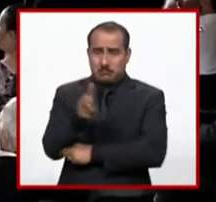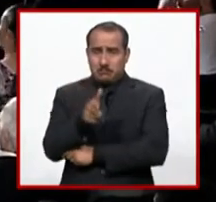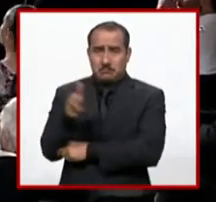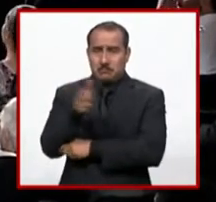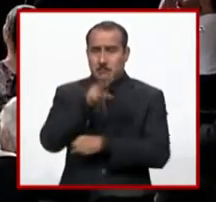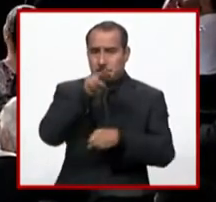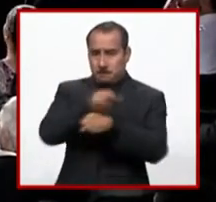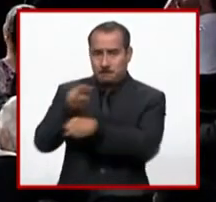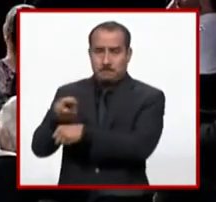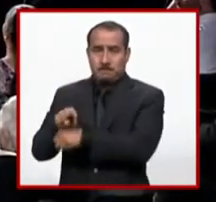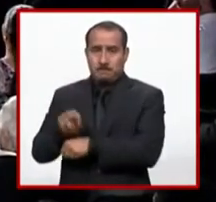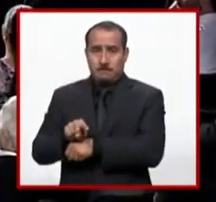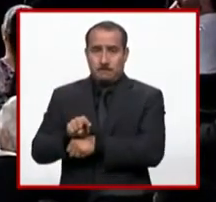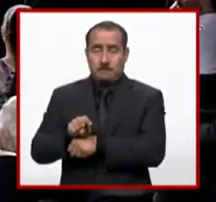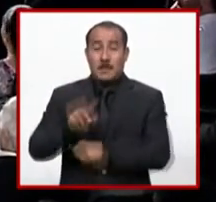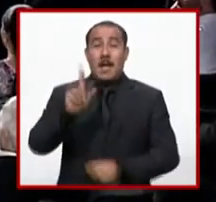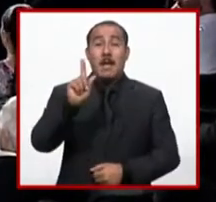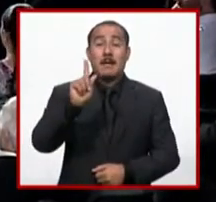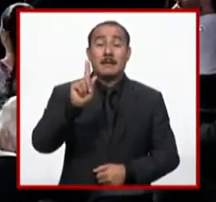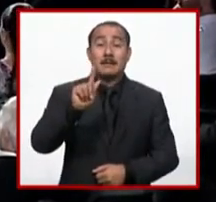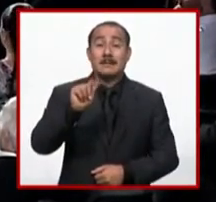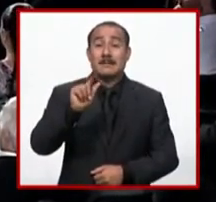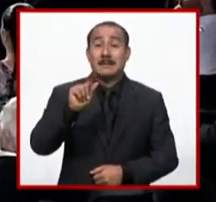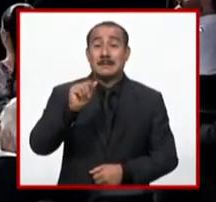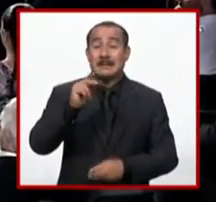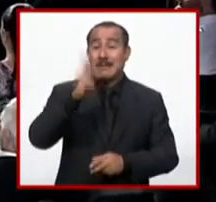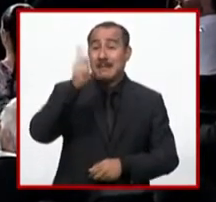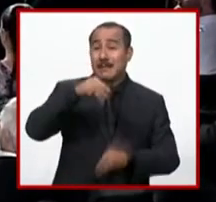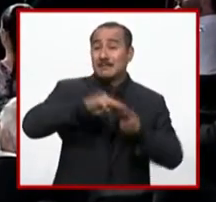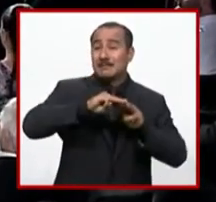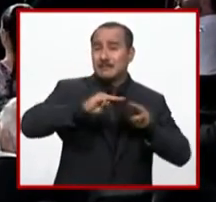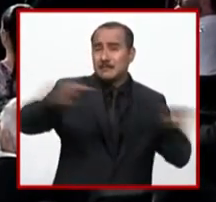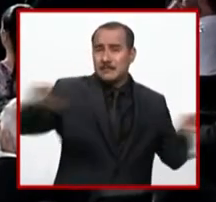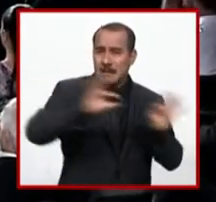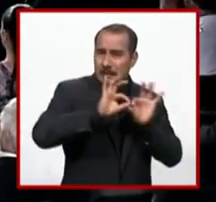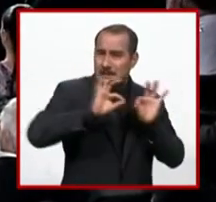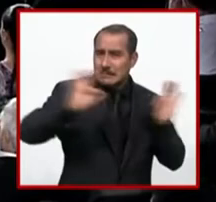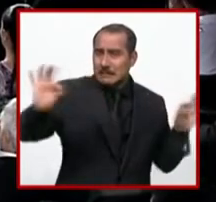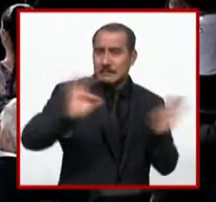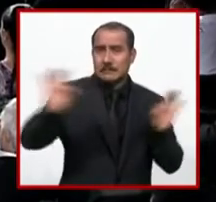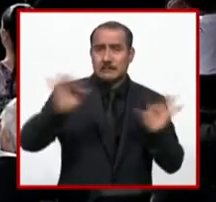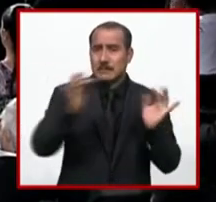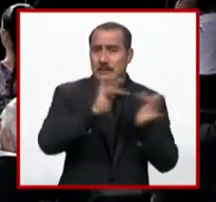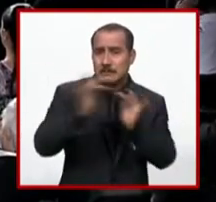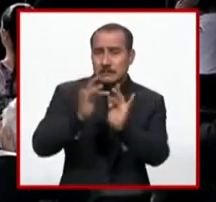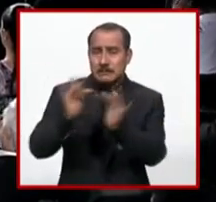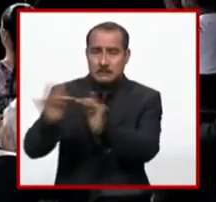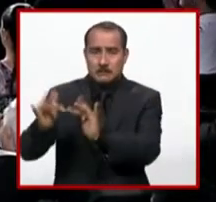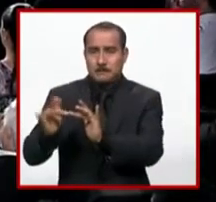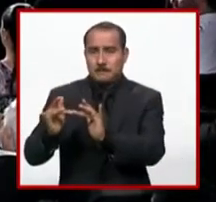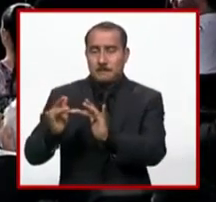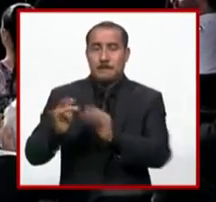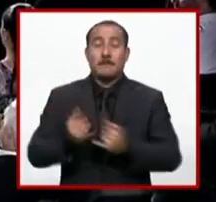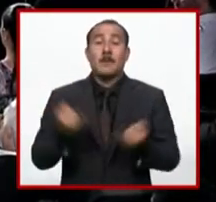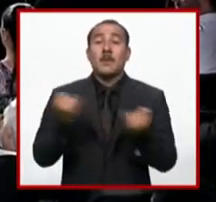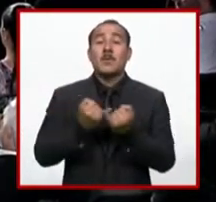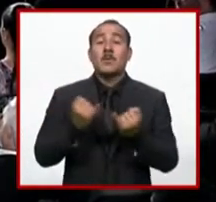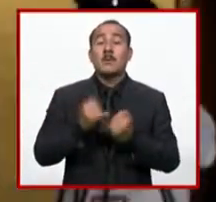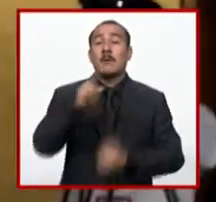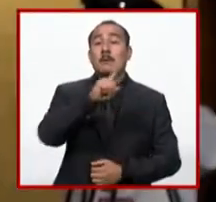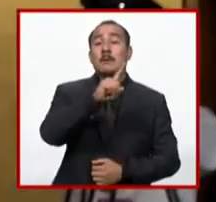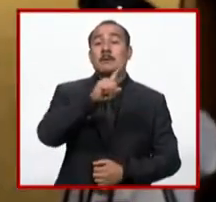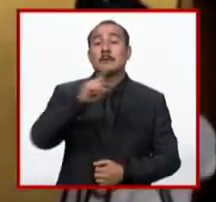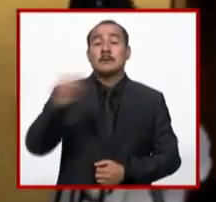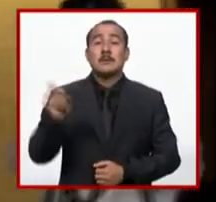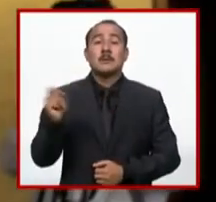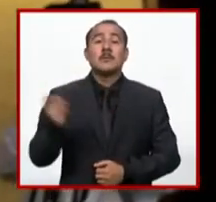estado. 70 kilómetros de fibra óptica y también pudimos traer más de 100